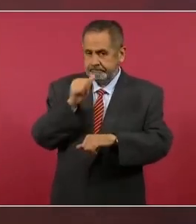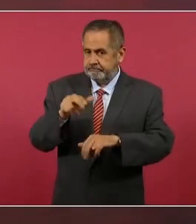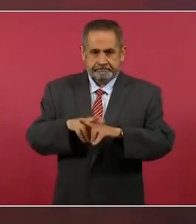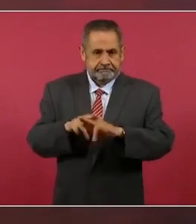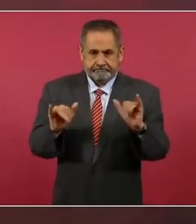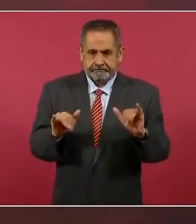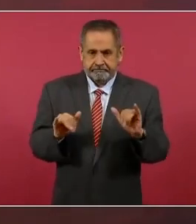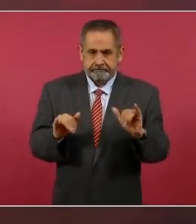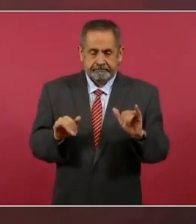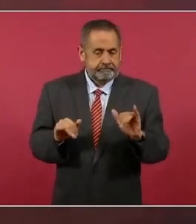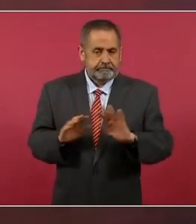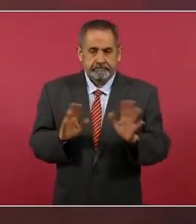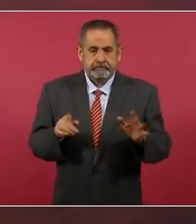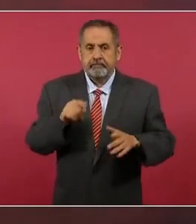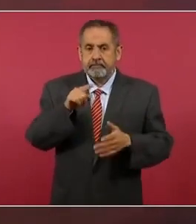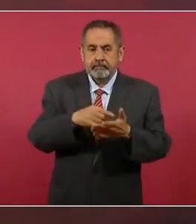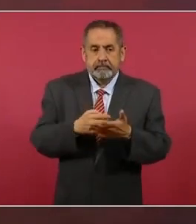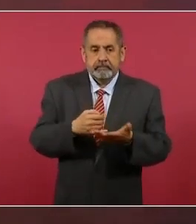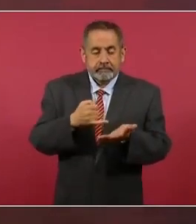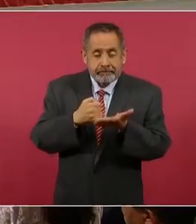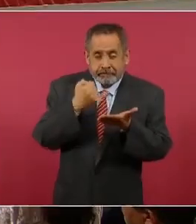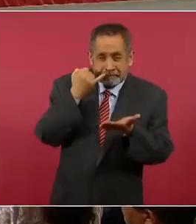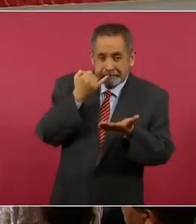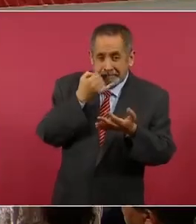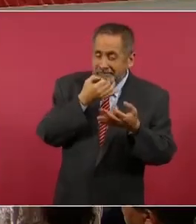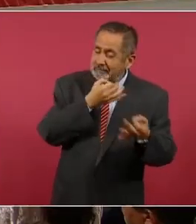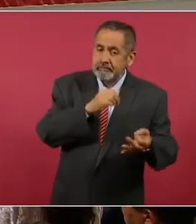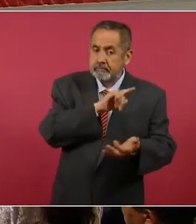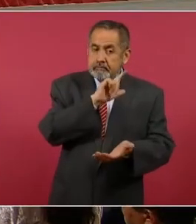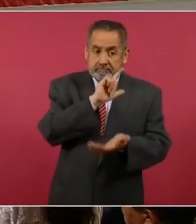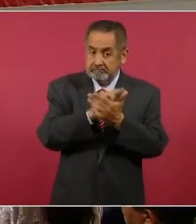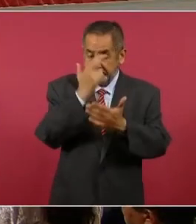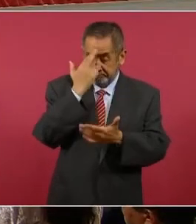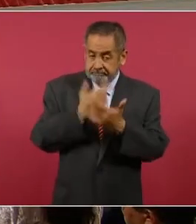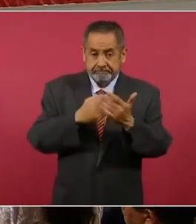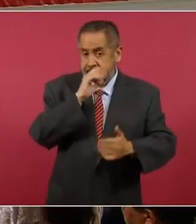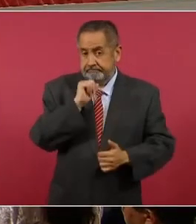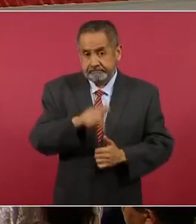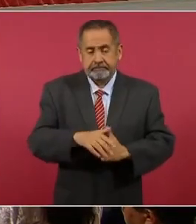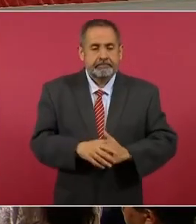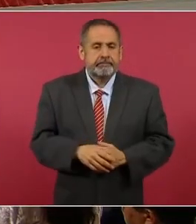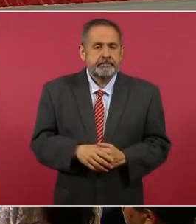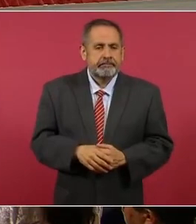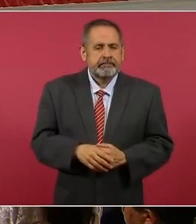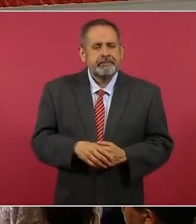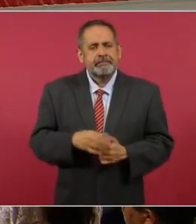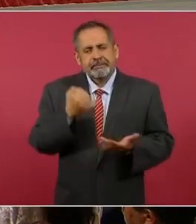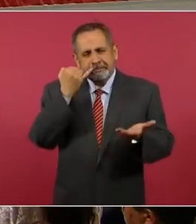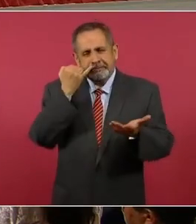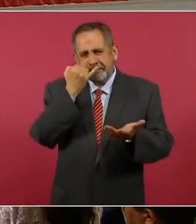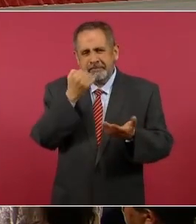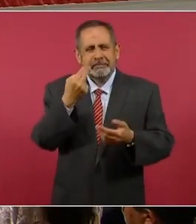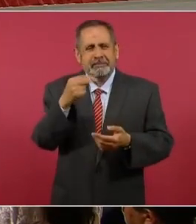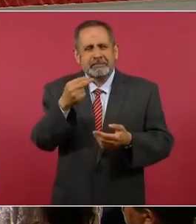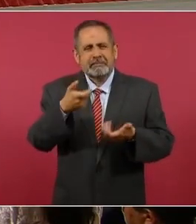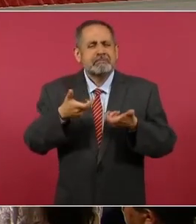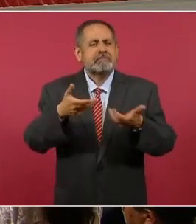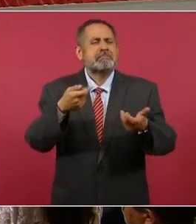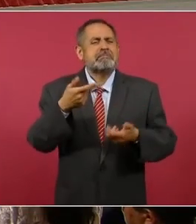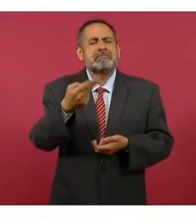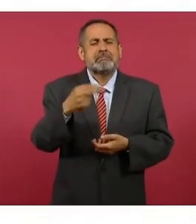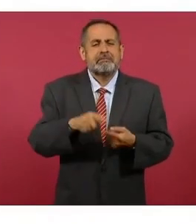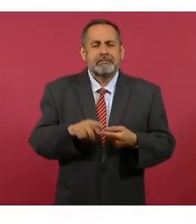cambio un producto adictivo de uso ilegal. Algunos nombres que tiene de manera común en la